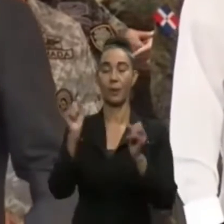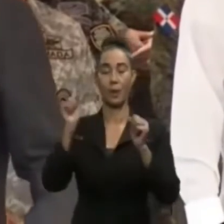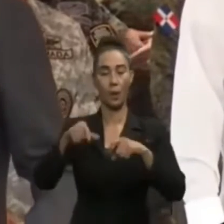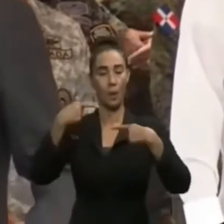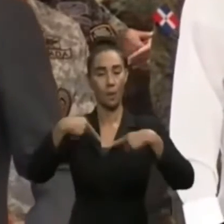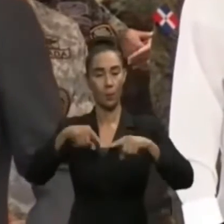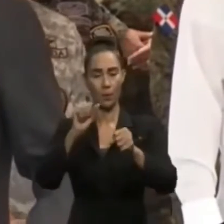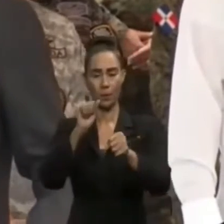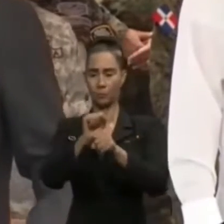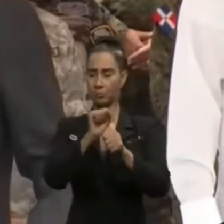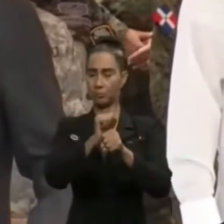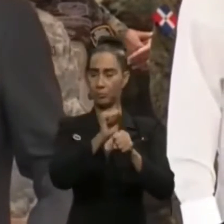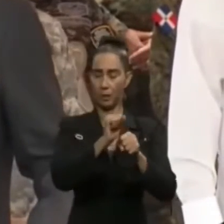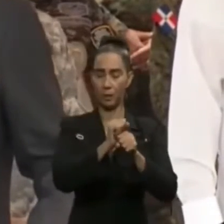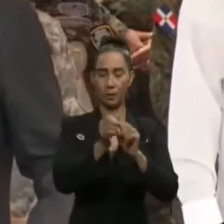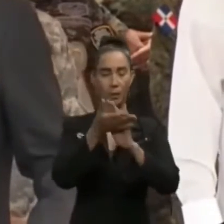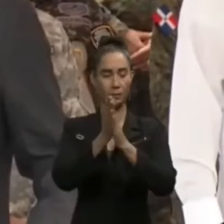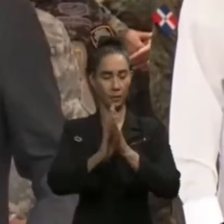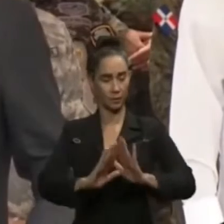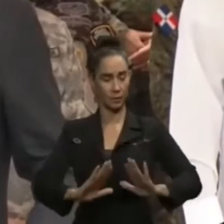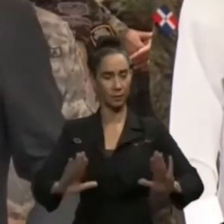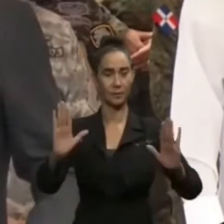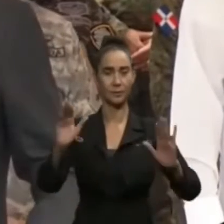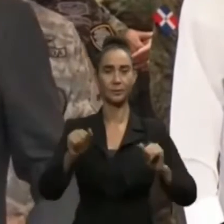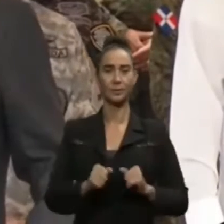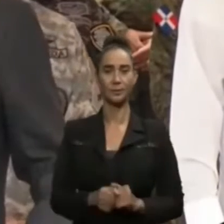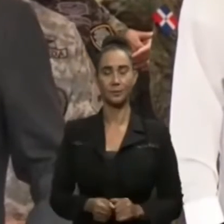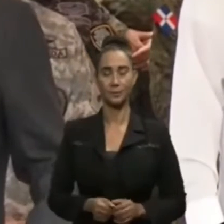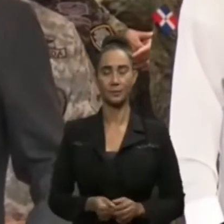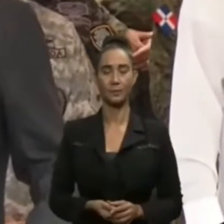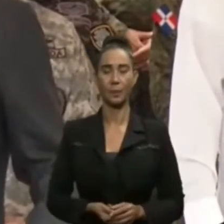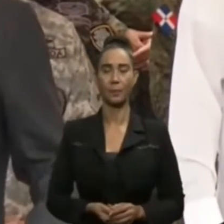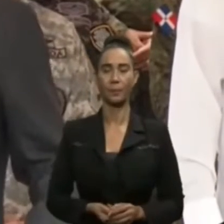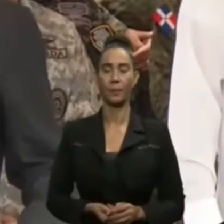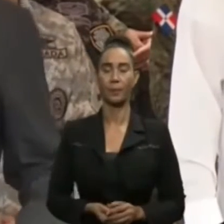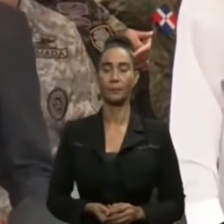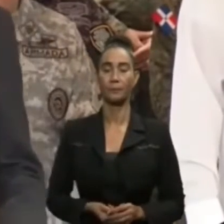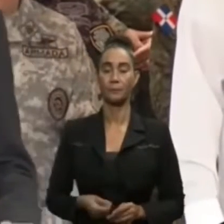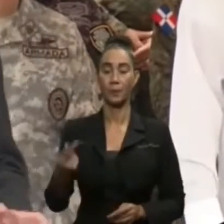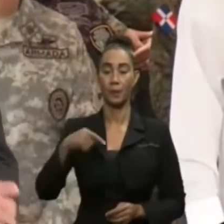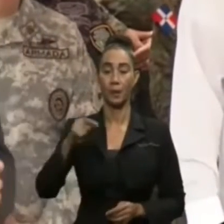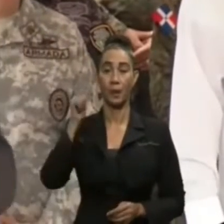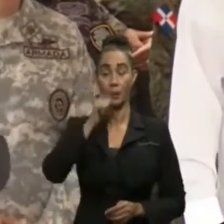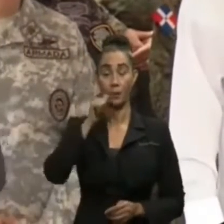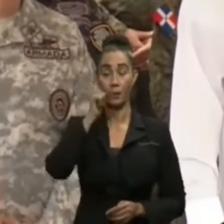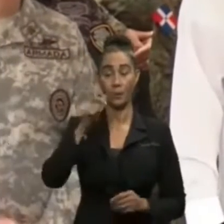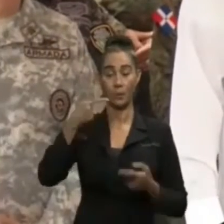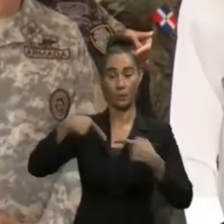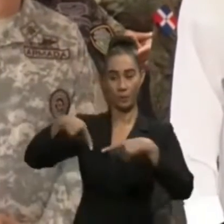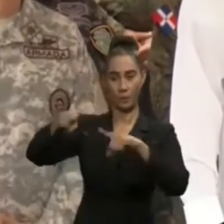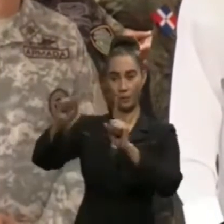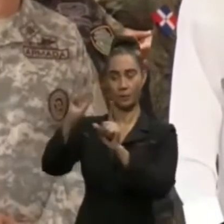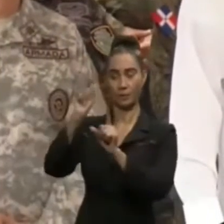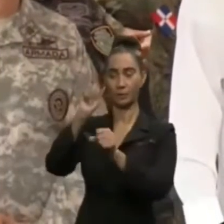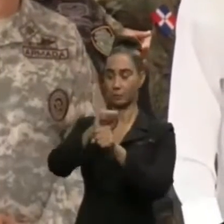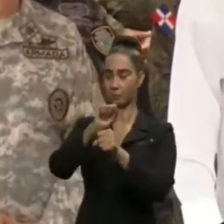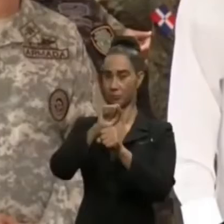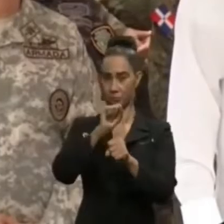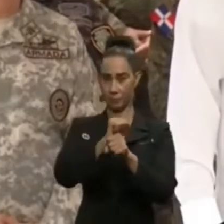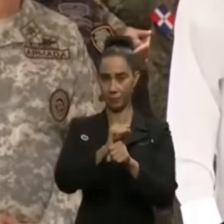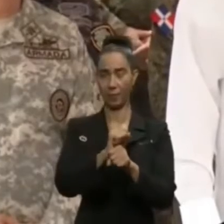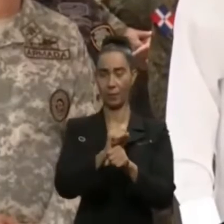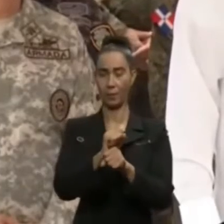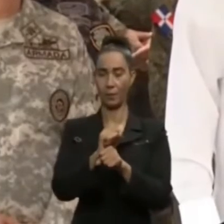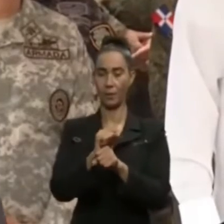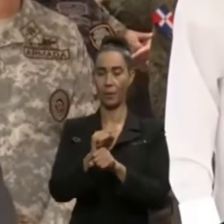que puedan ir a trabajar con tranquilidad, que nuestras mujeres puedan ir a trabajar